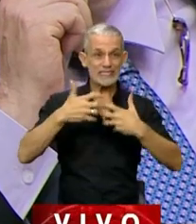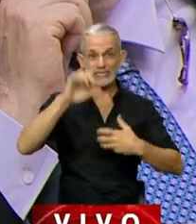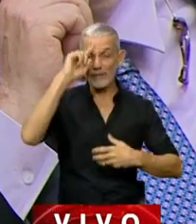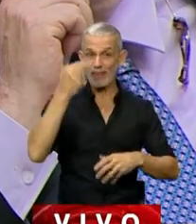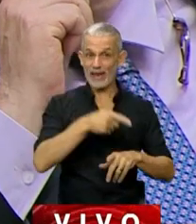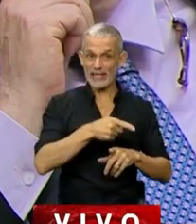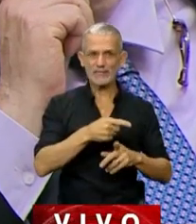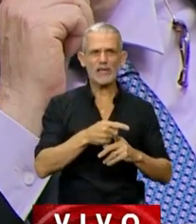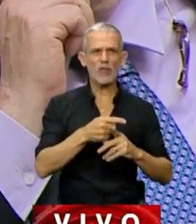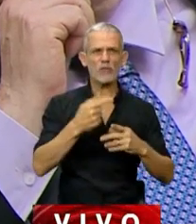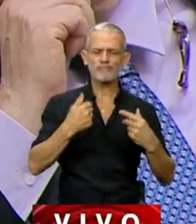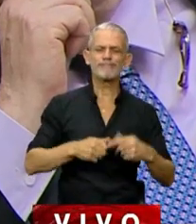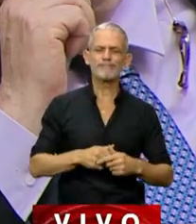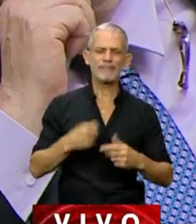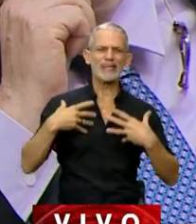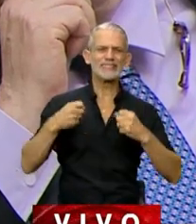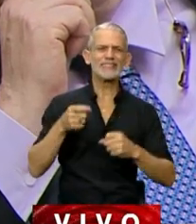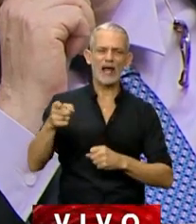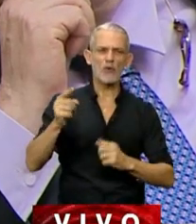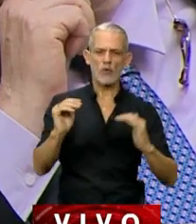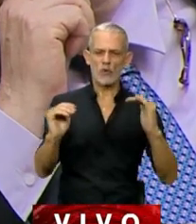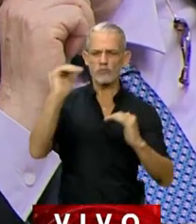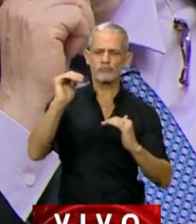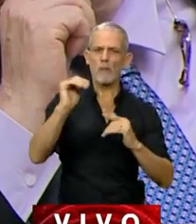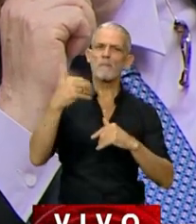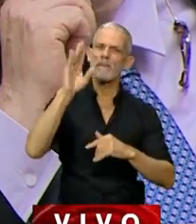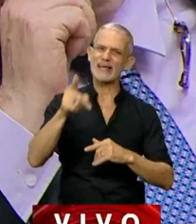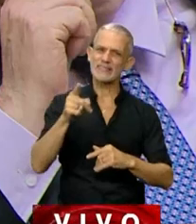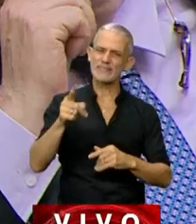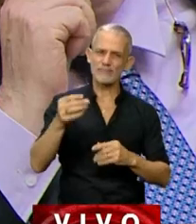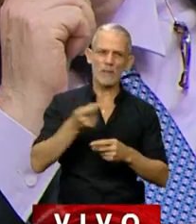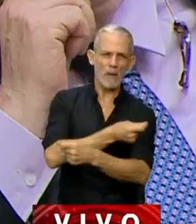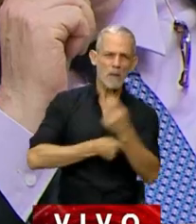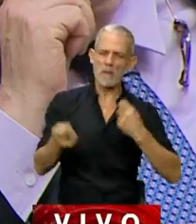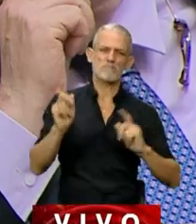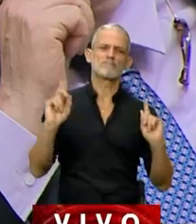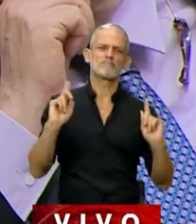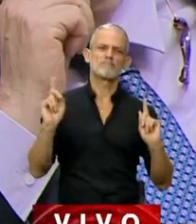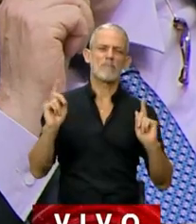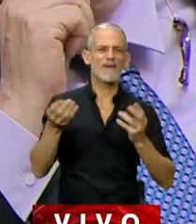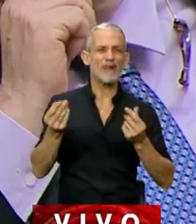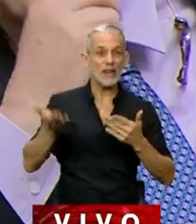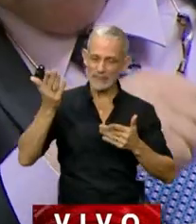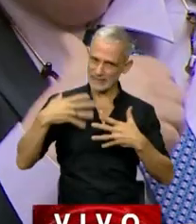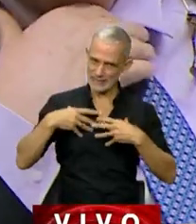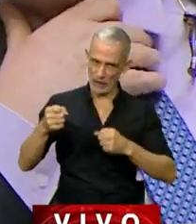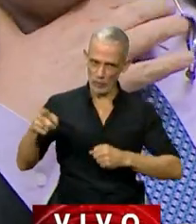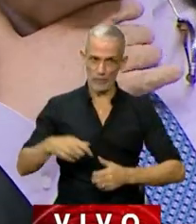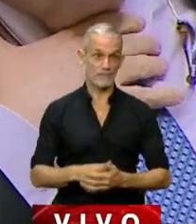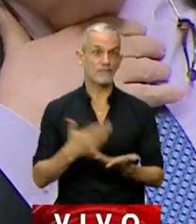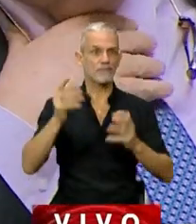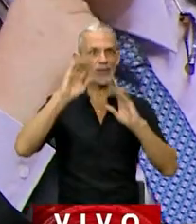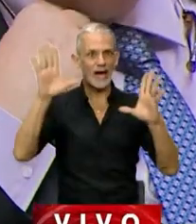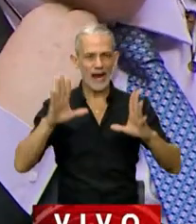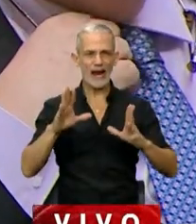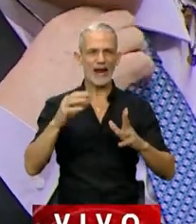estatal que define poner a la salud por encima de cualquier cuestión mercantilista. Por ahí también hay que aclararlo, porque